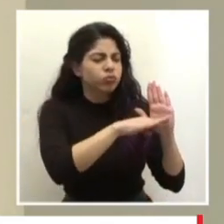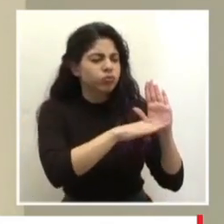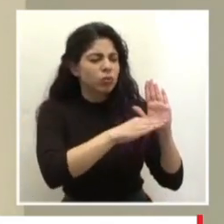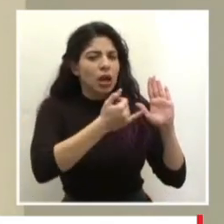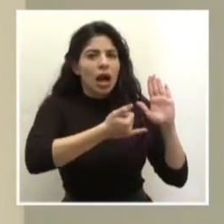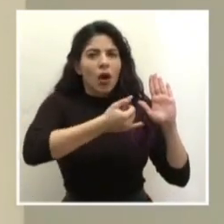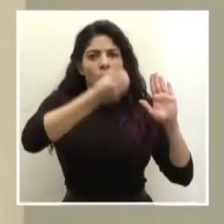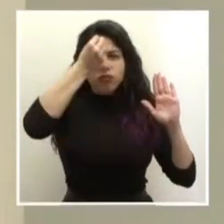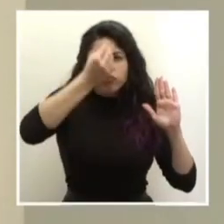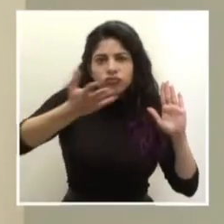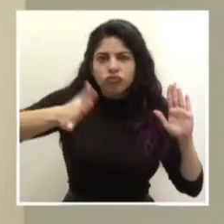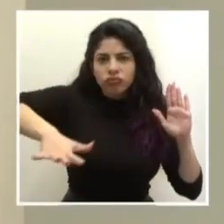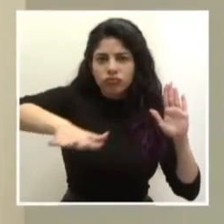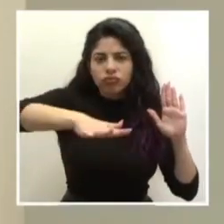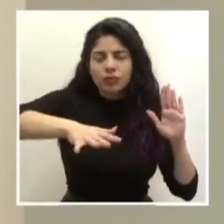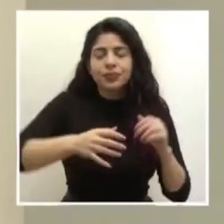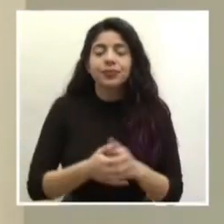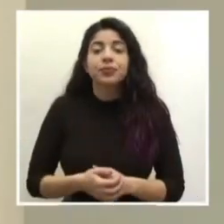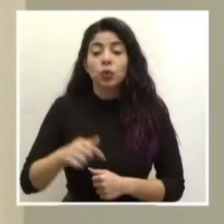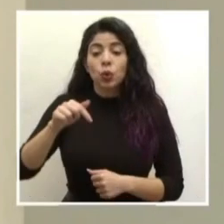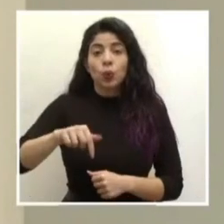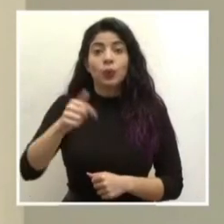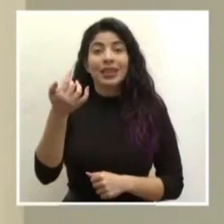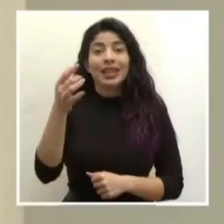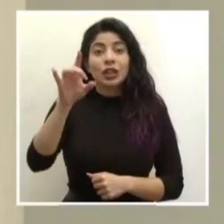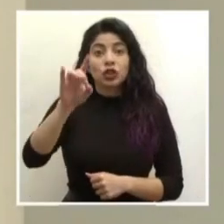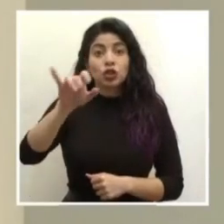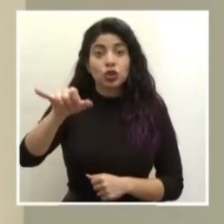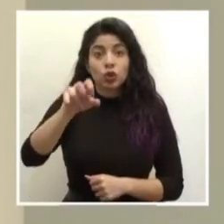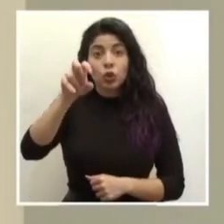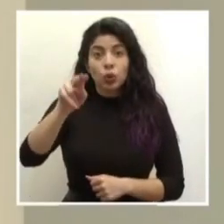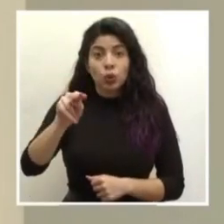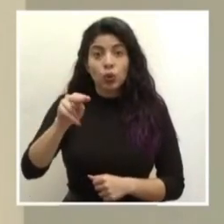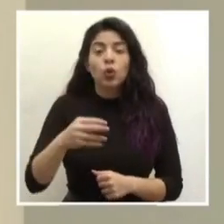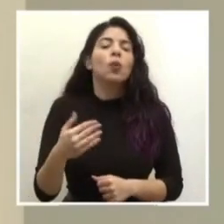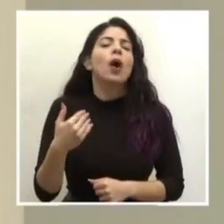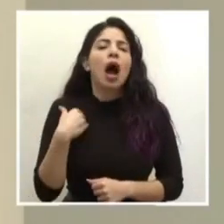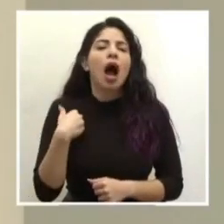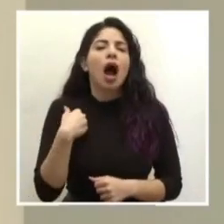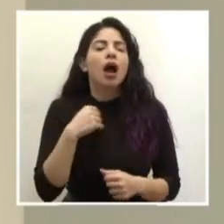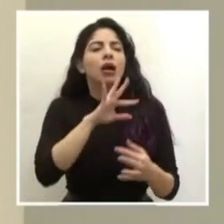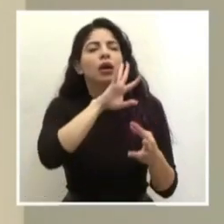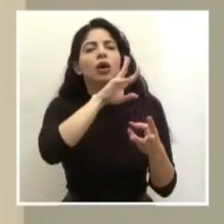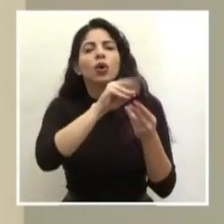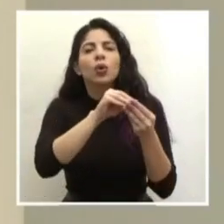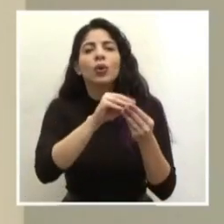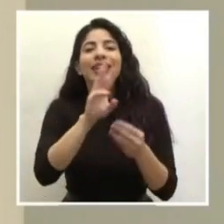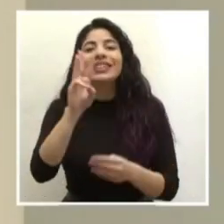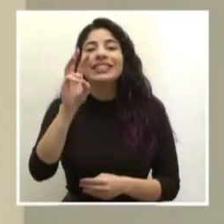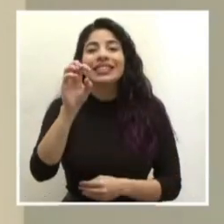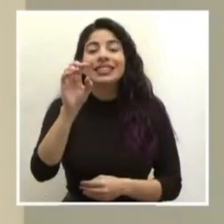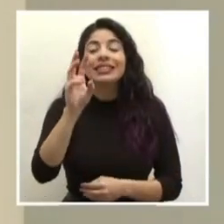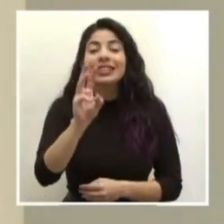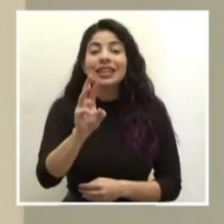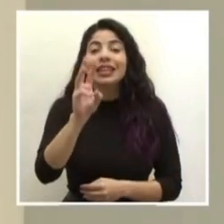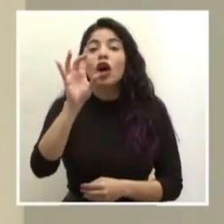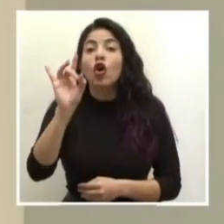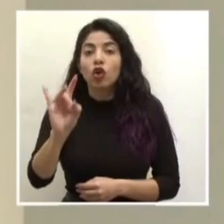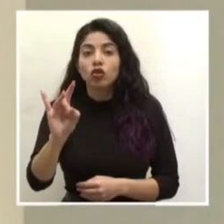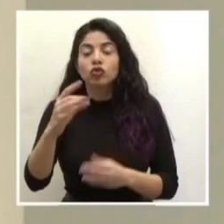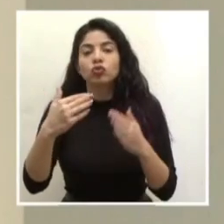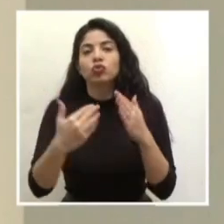anuncian en ese espacio. Al ser 18 de junio, tenemos un registro de 68